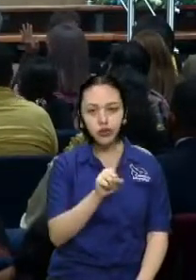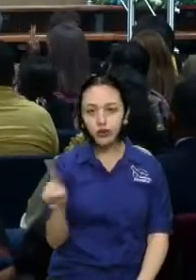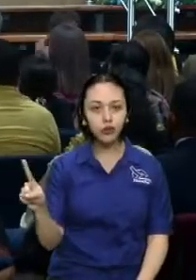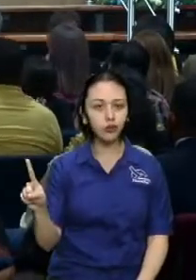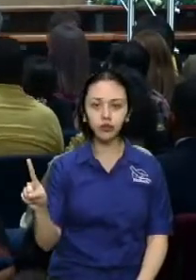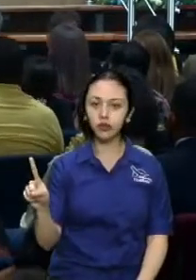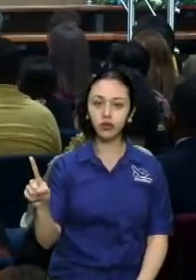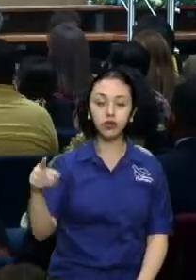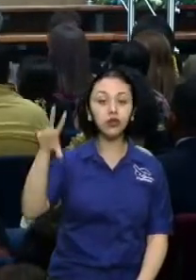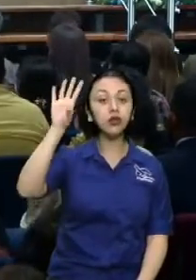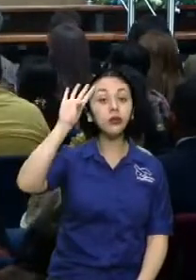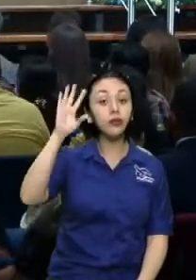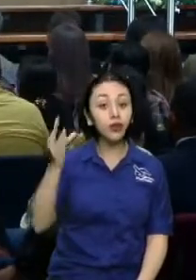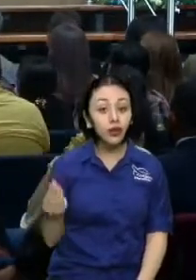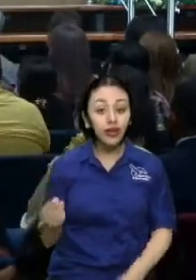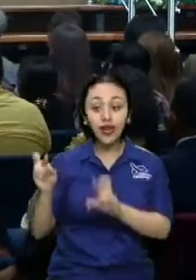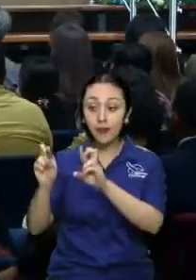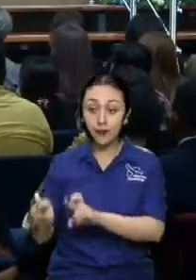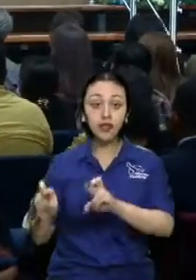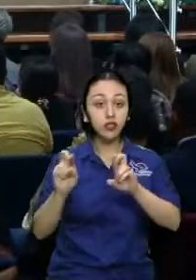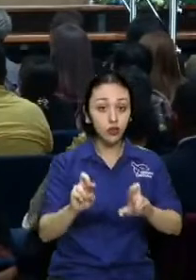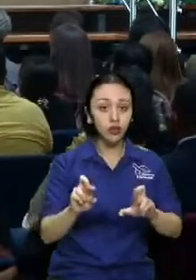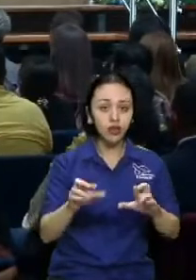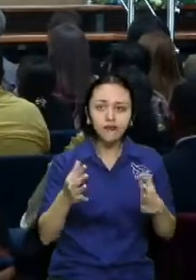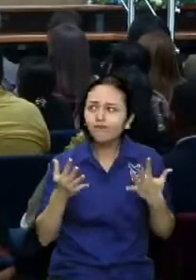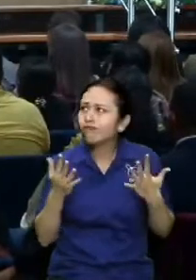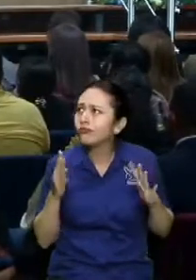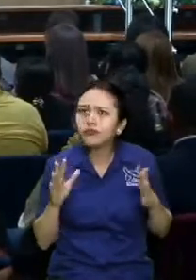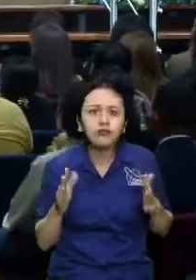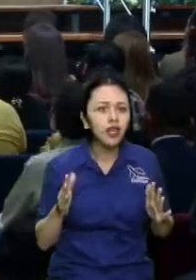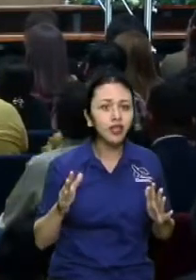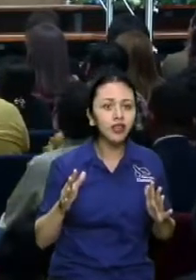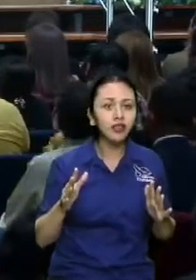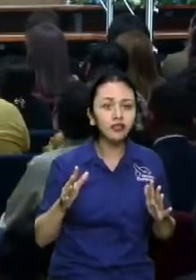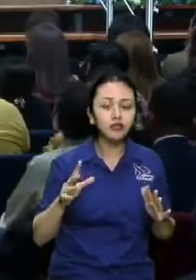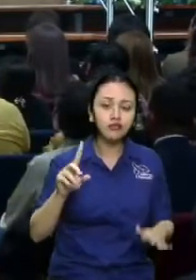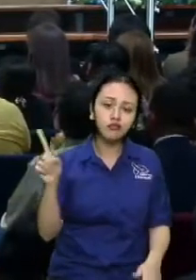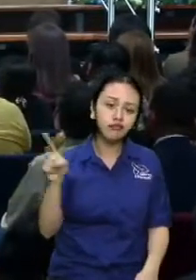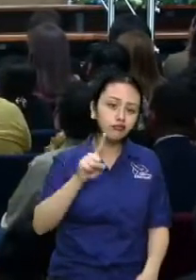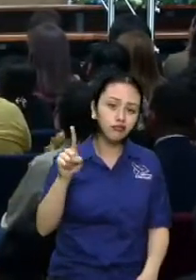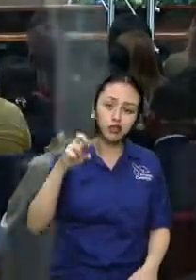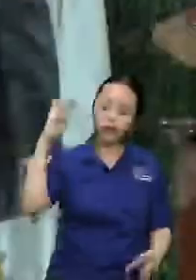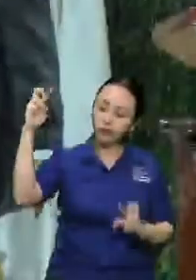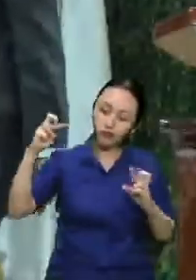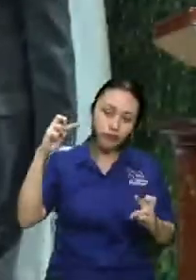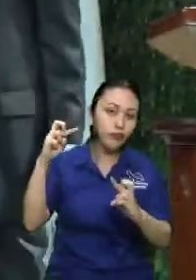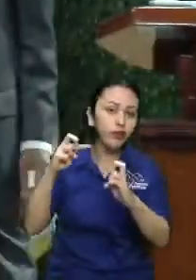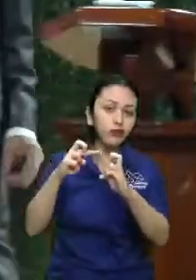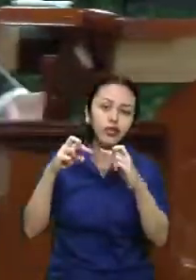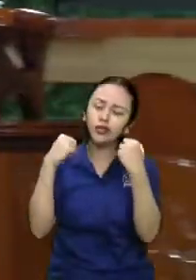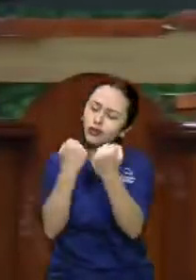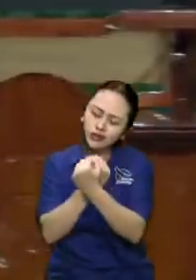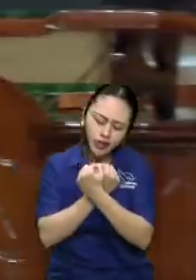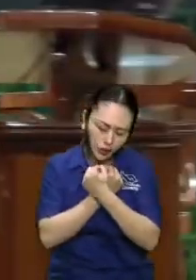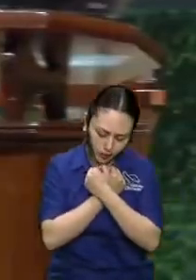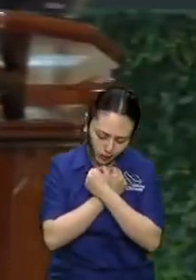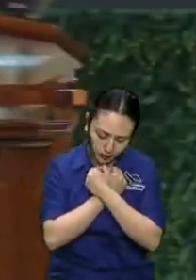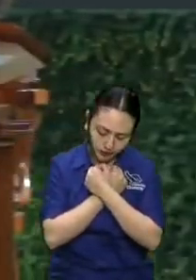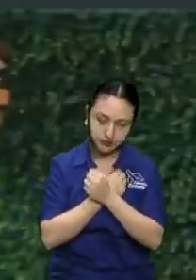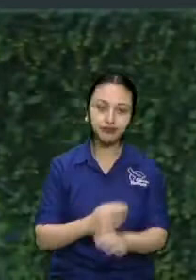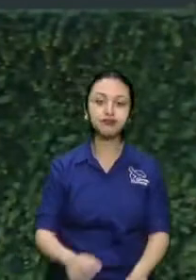Porque el que teme no ha sido perfeccionado en el amor. Bueno, sigamos